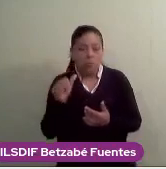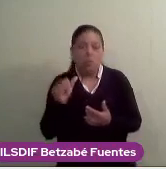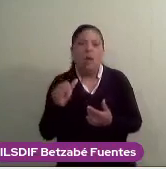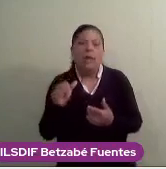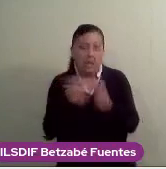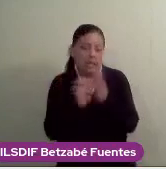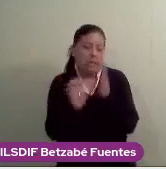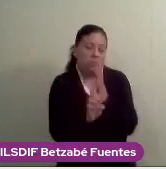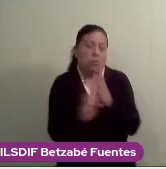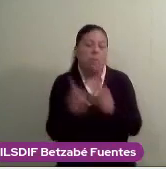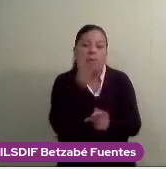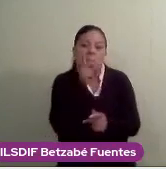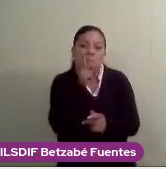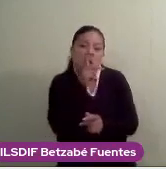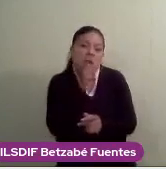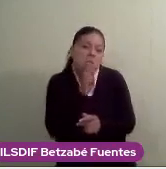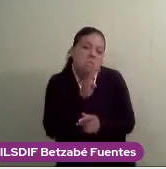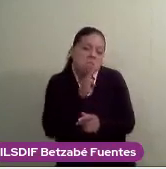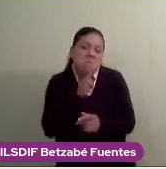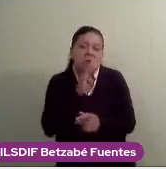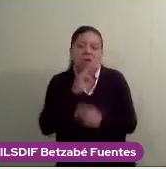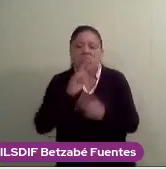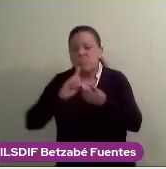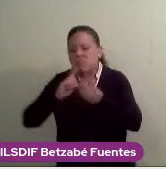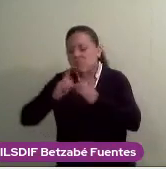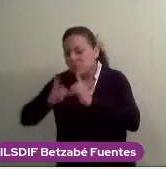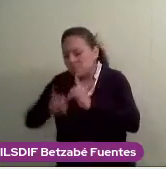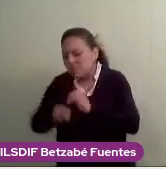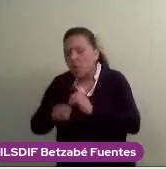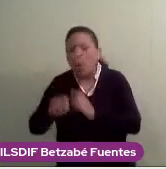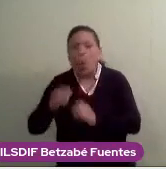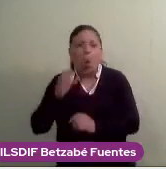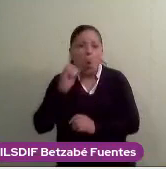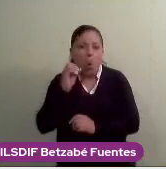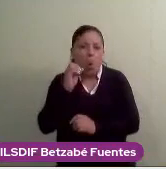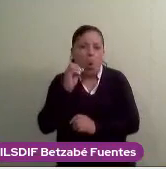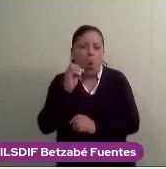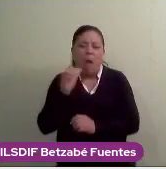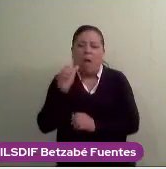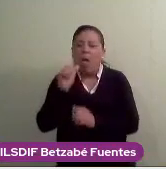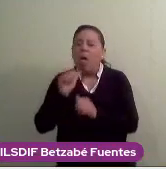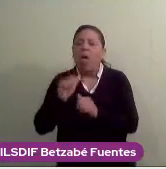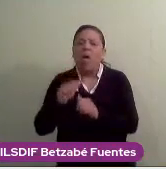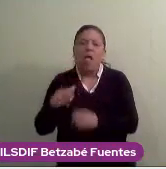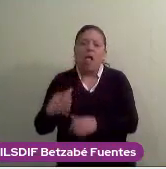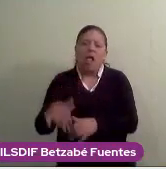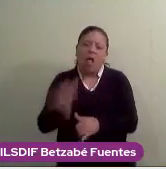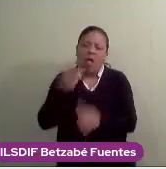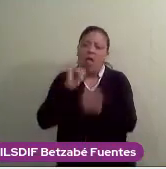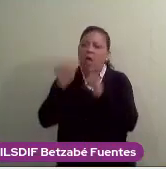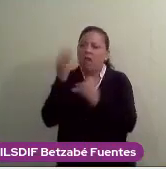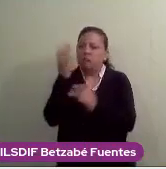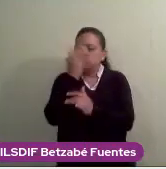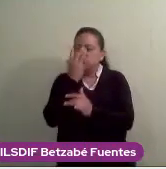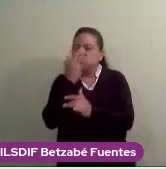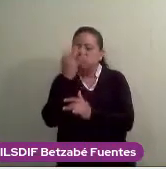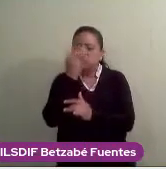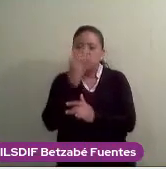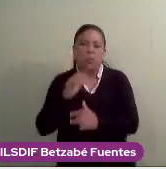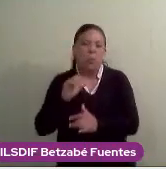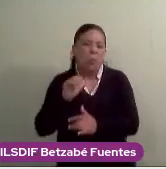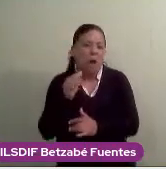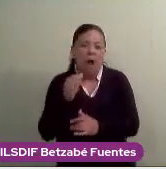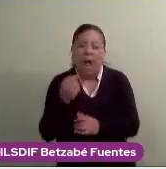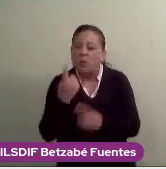un trastorno del consumo del alcohol, puede ser una madre con un trastorno de personalidad, que no se trata, que no